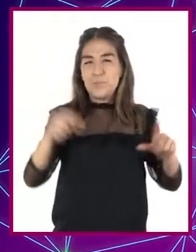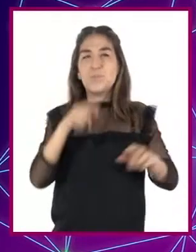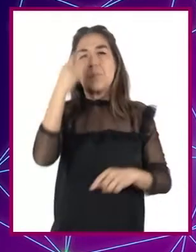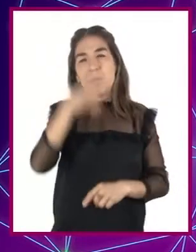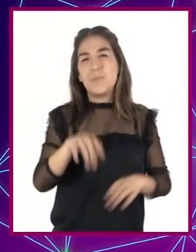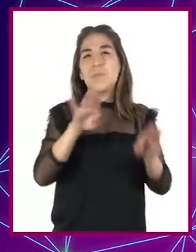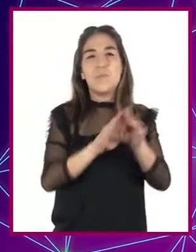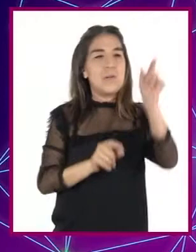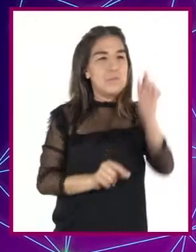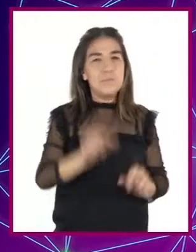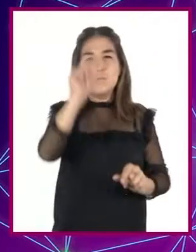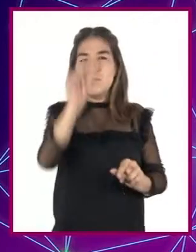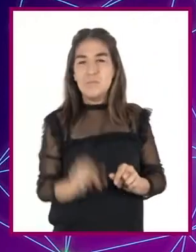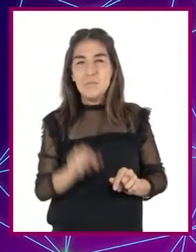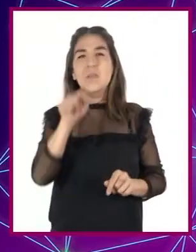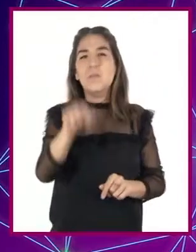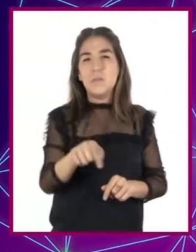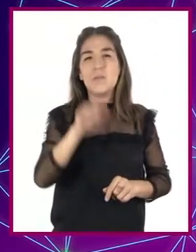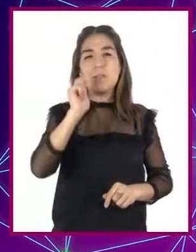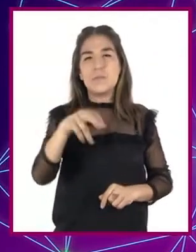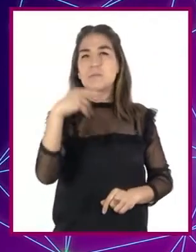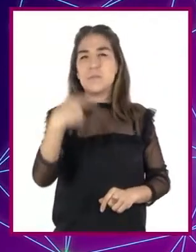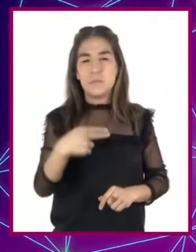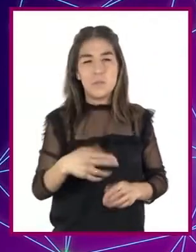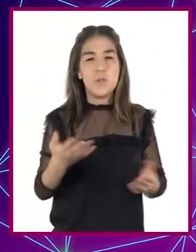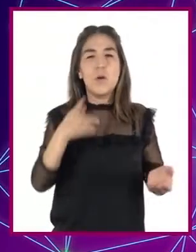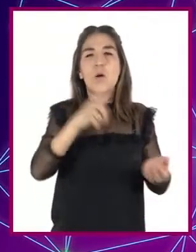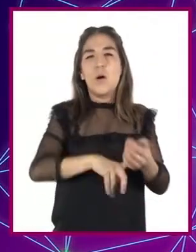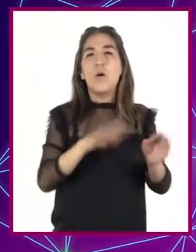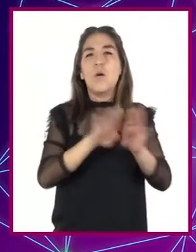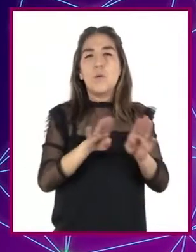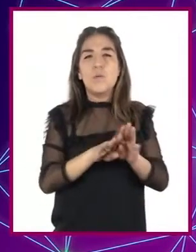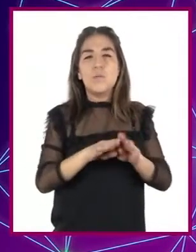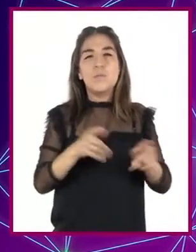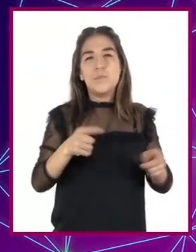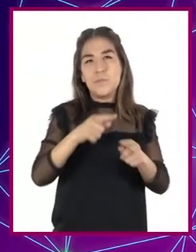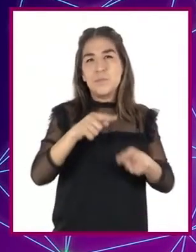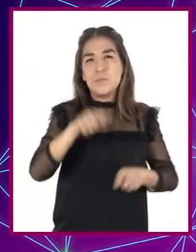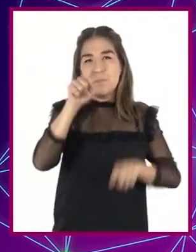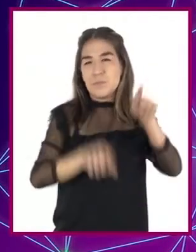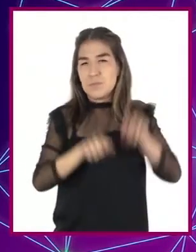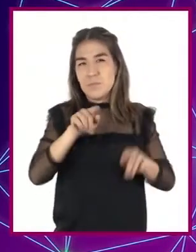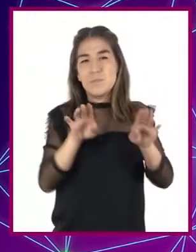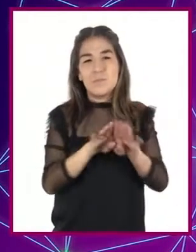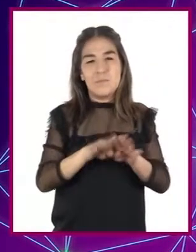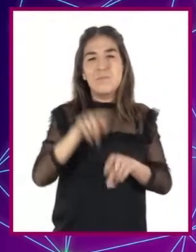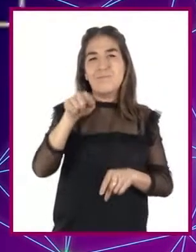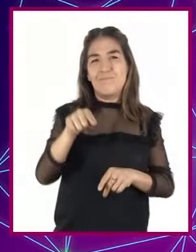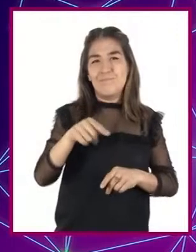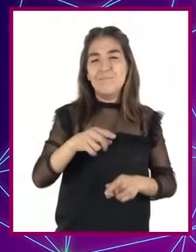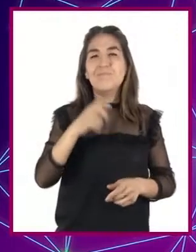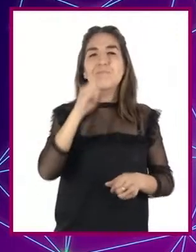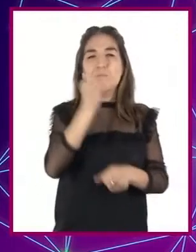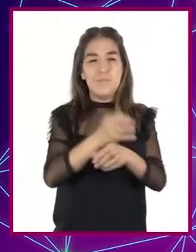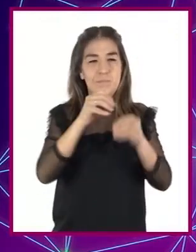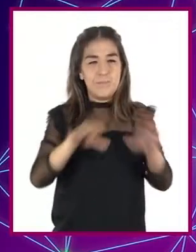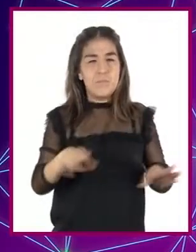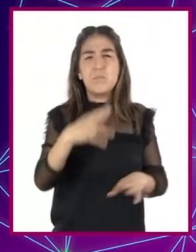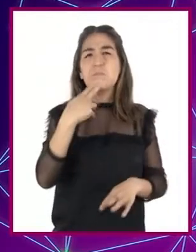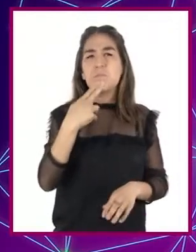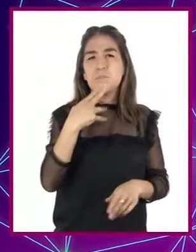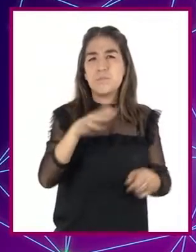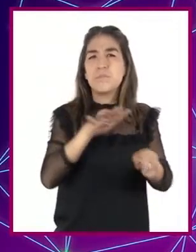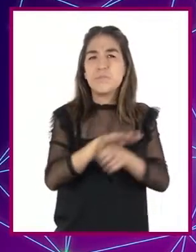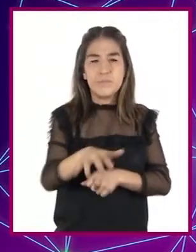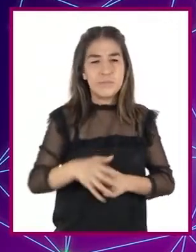mediante barras, las cuales tienen una superficie proporcional a la frecuencia de los datos. Uno de los usos del histograma